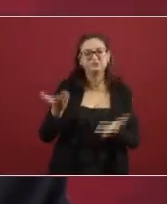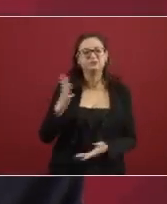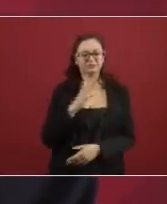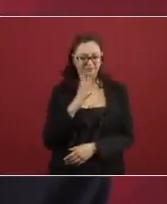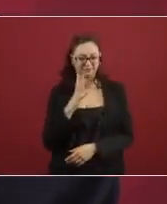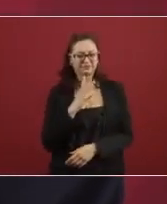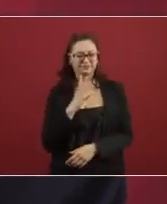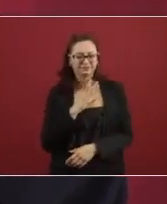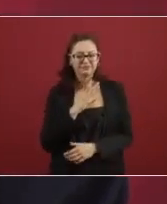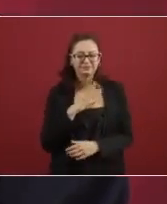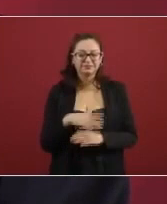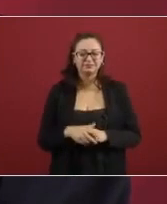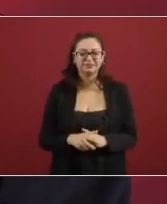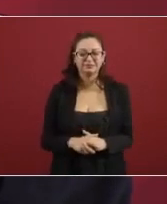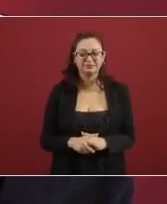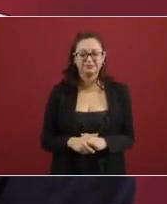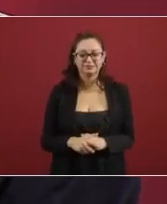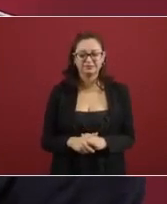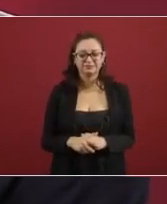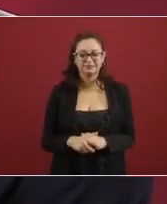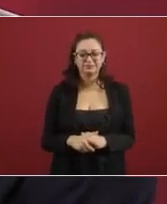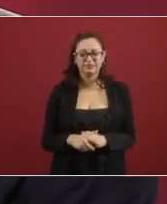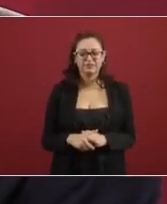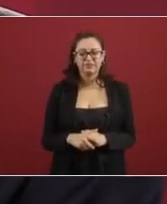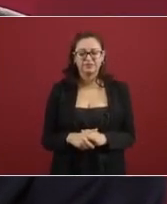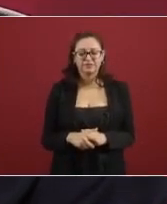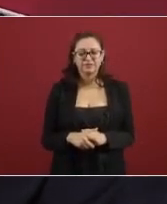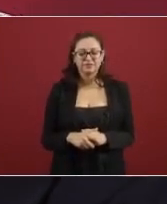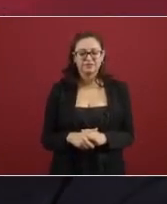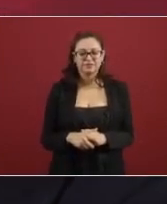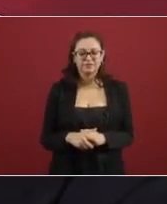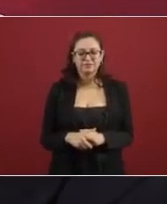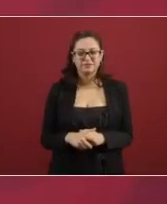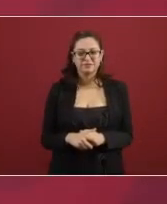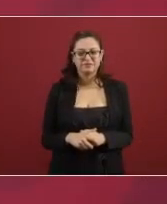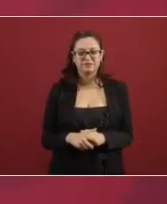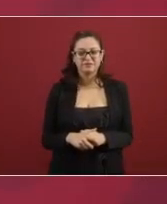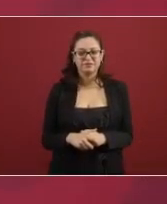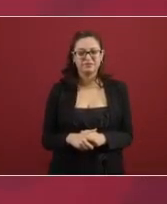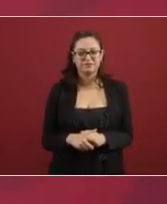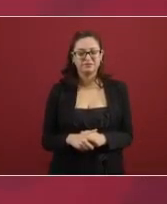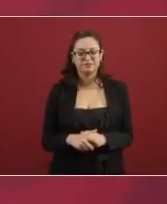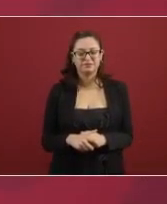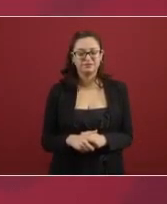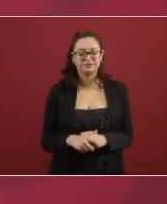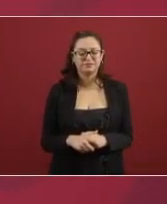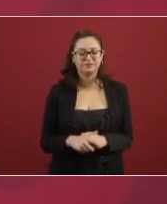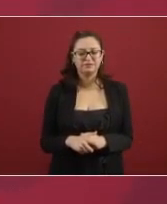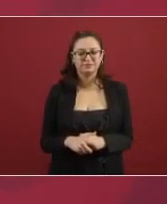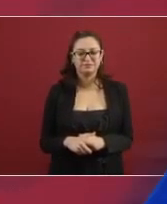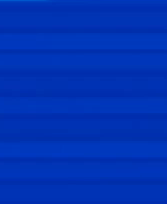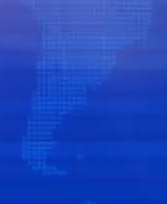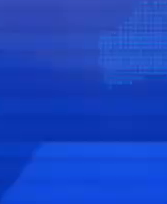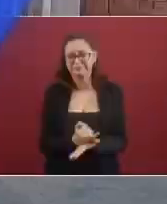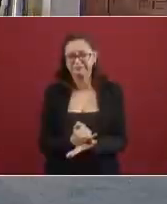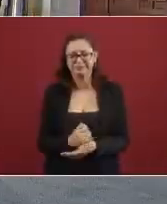Beltrán Hernández. Destaca también que los miembros de la Comisión Reguladora de Energía ya están en funciones en esta institución.